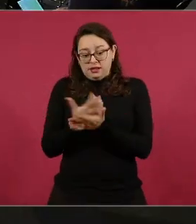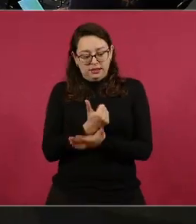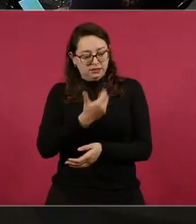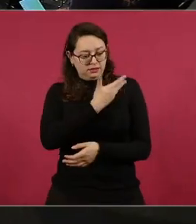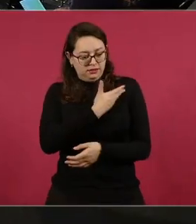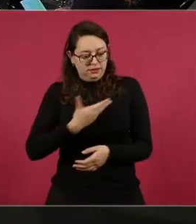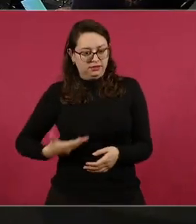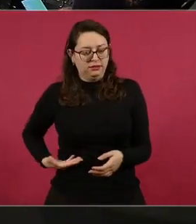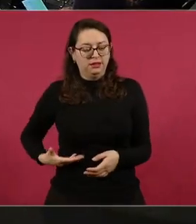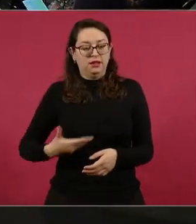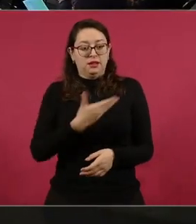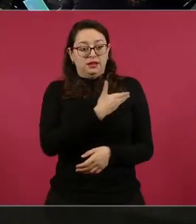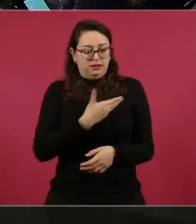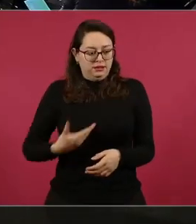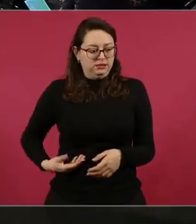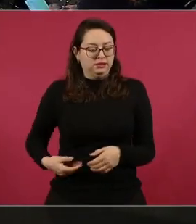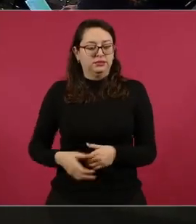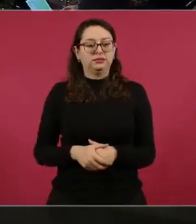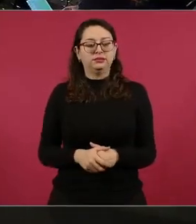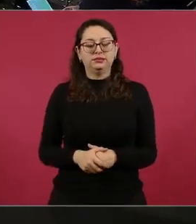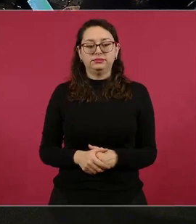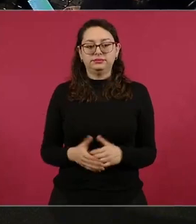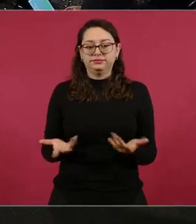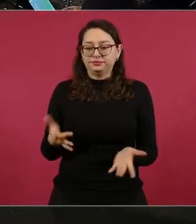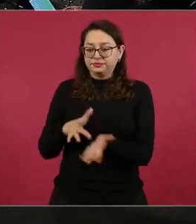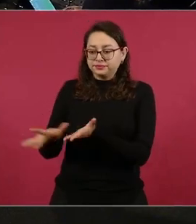este señor Azcárraga a Fox.